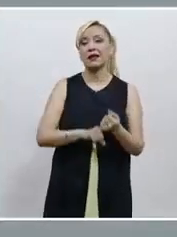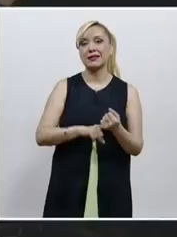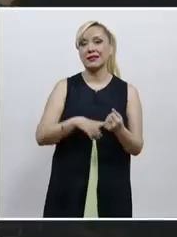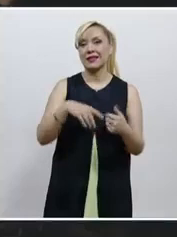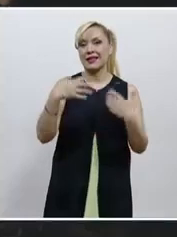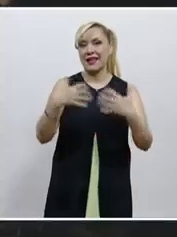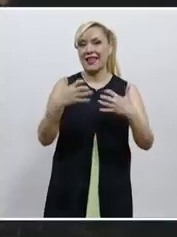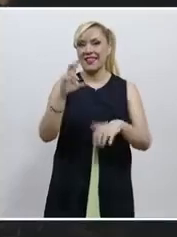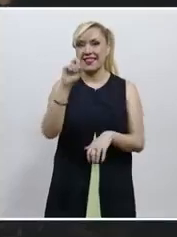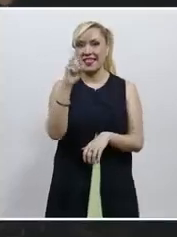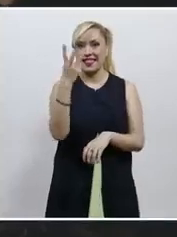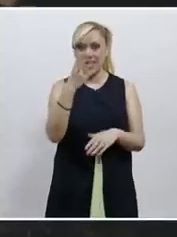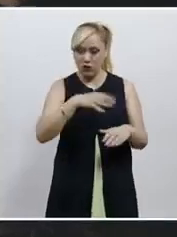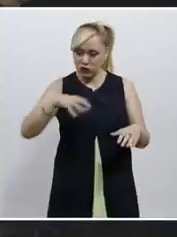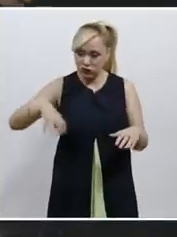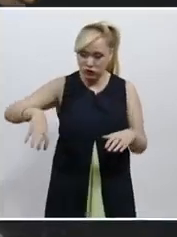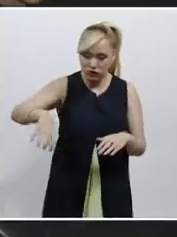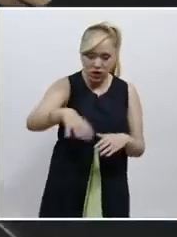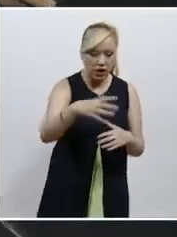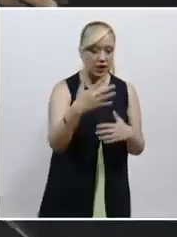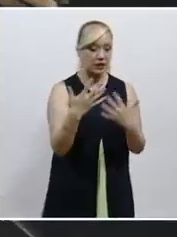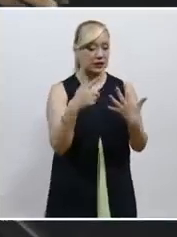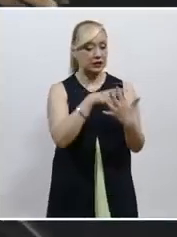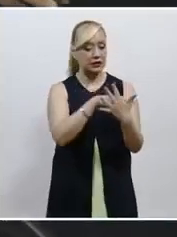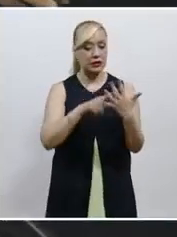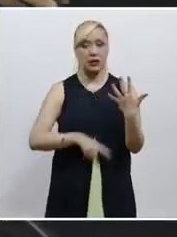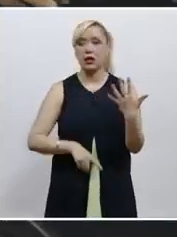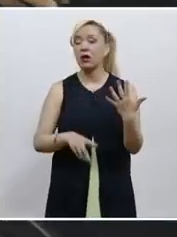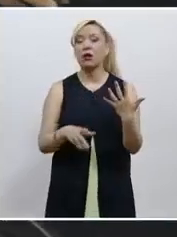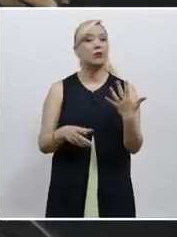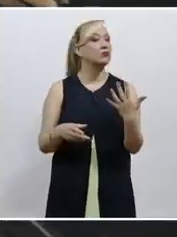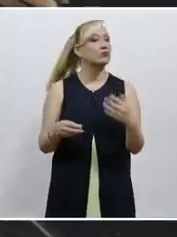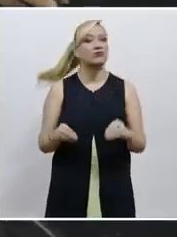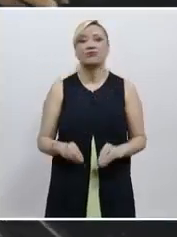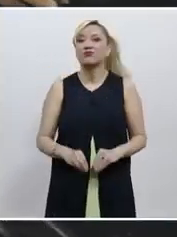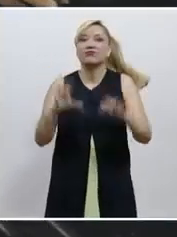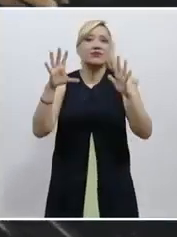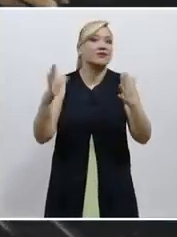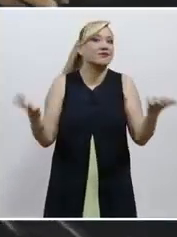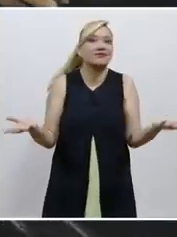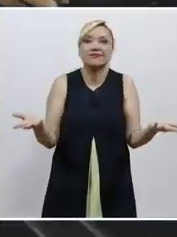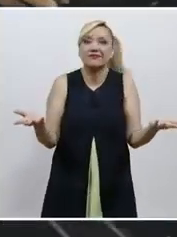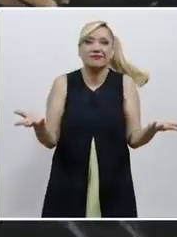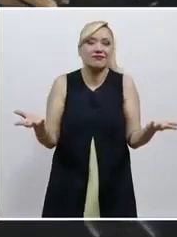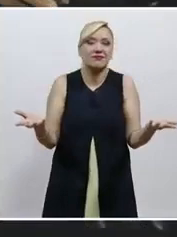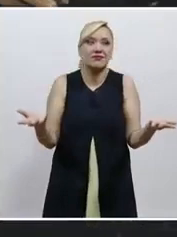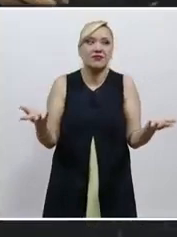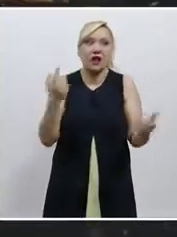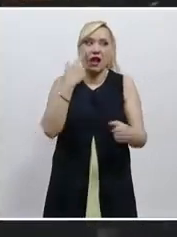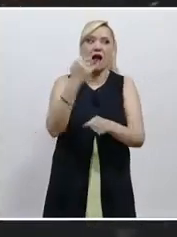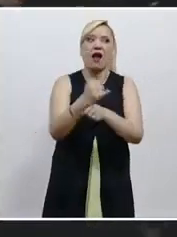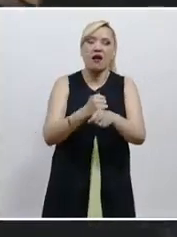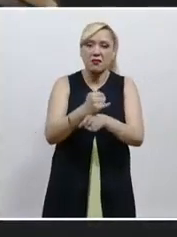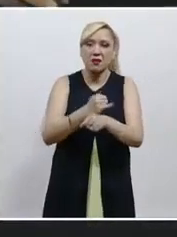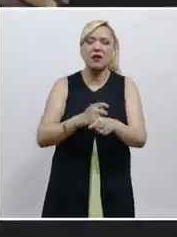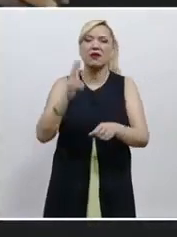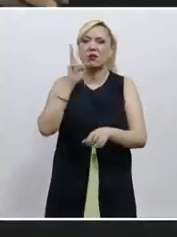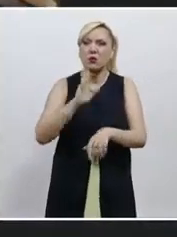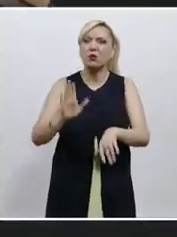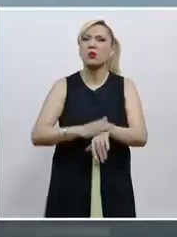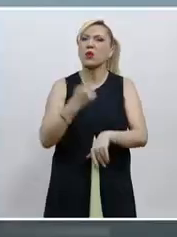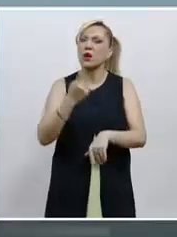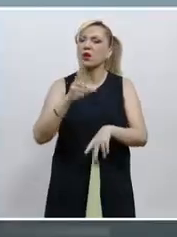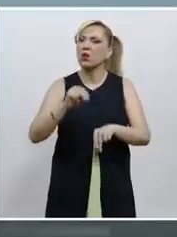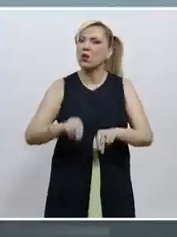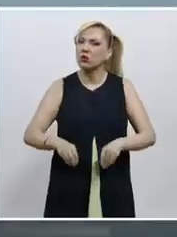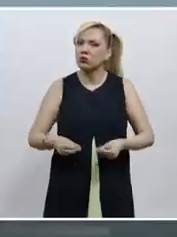en la parte inferior del cohete no se encendieron como estaba previsto, por lo que iniciarán una investigación para determinar las